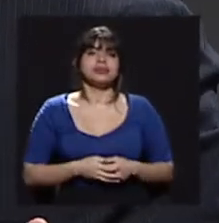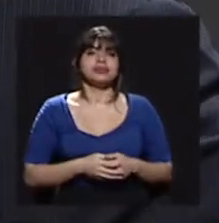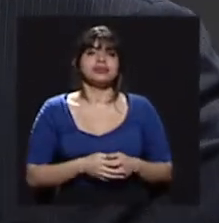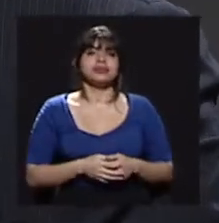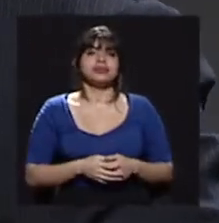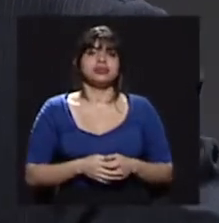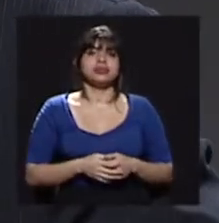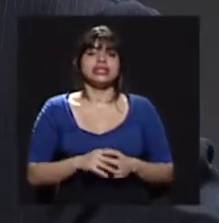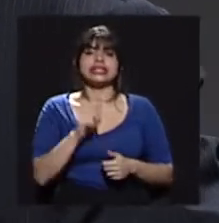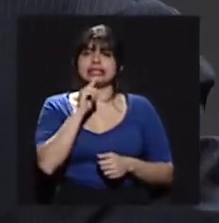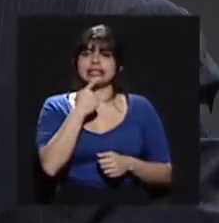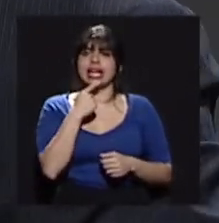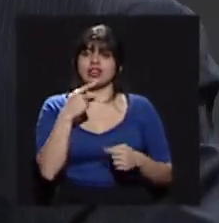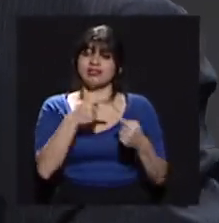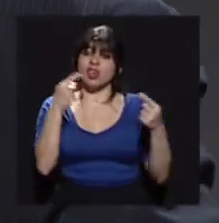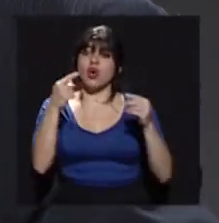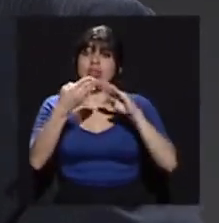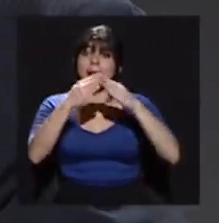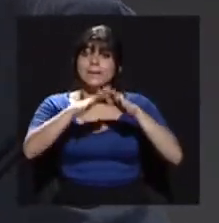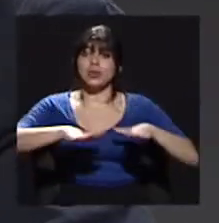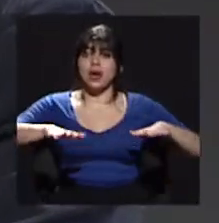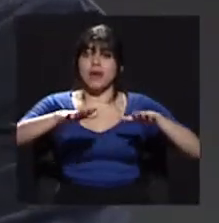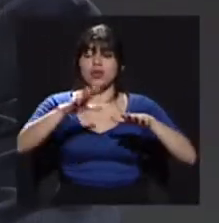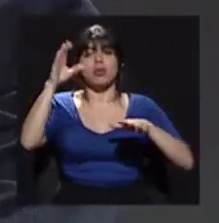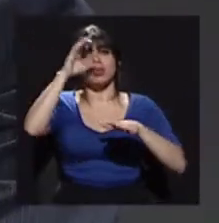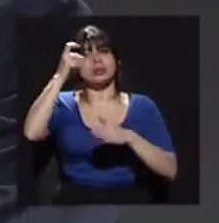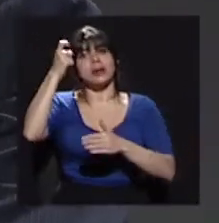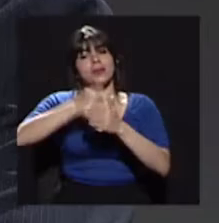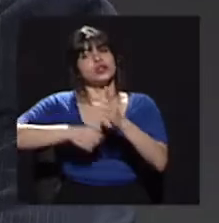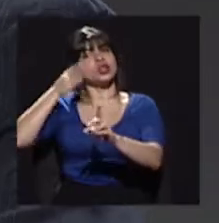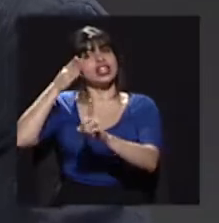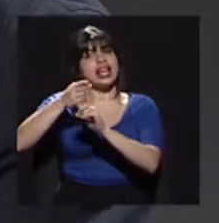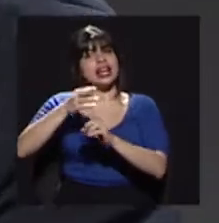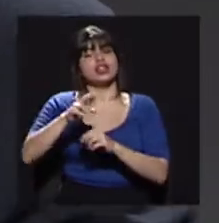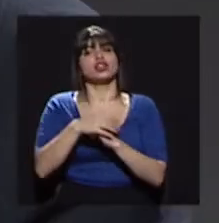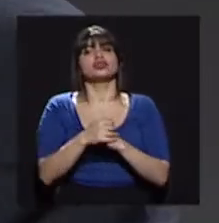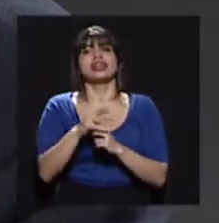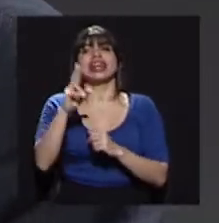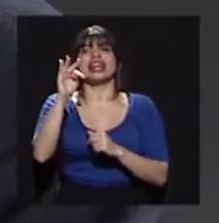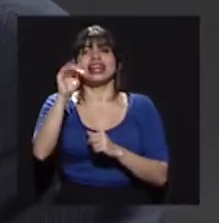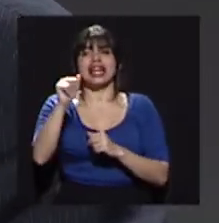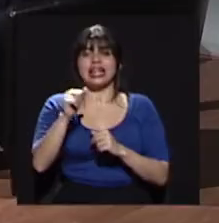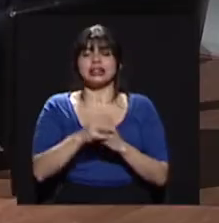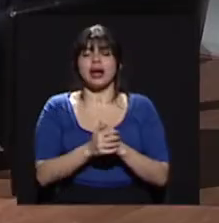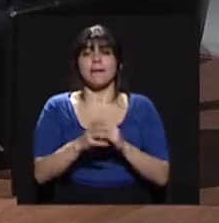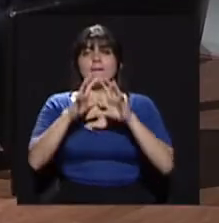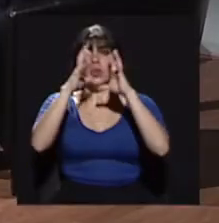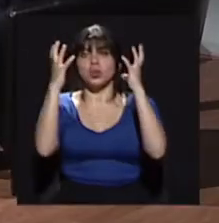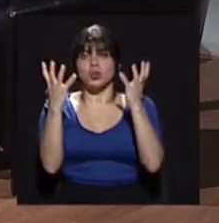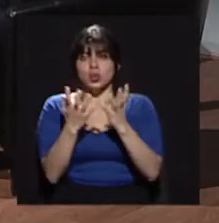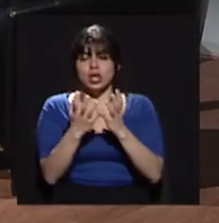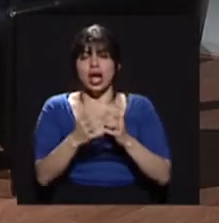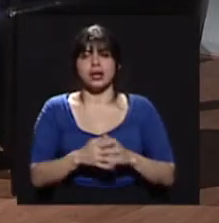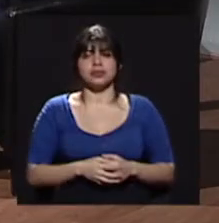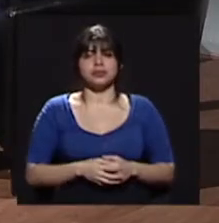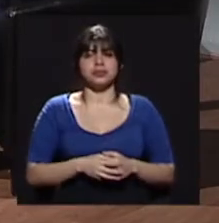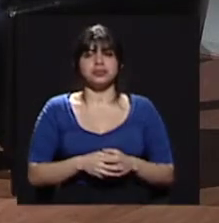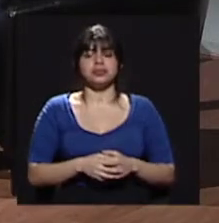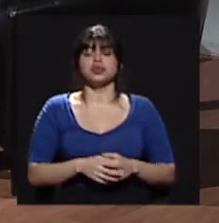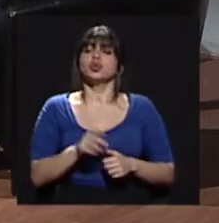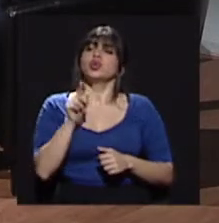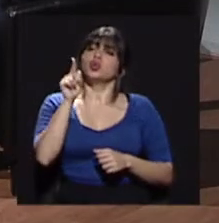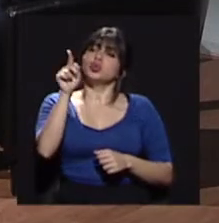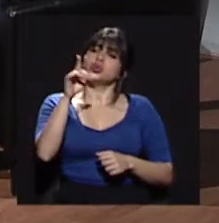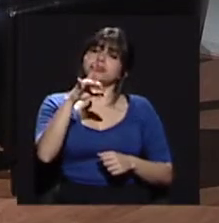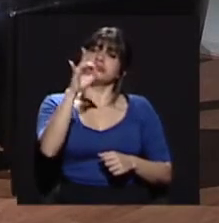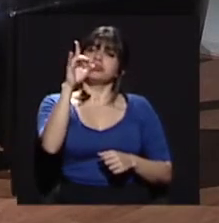gravosos contra el pueblo a impuestos directos renta y específicamente renta mundial y renta global usted